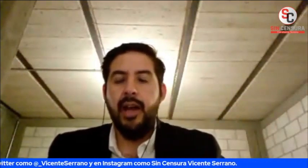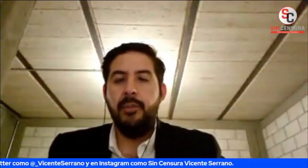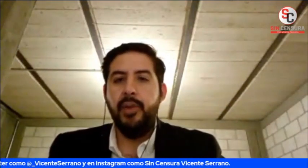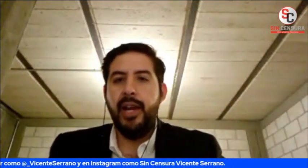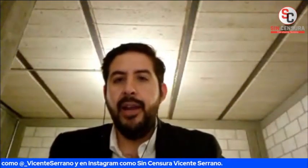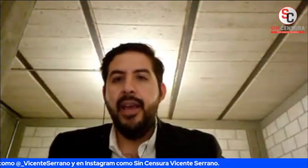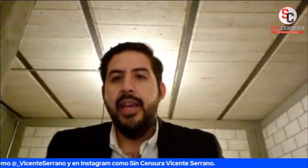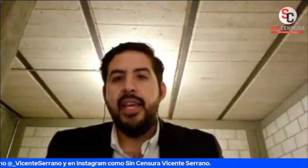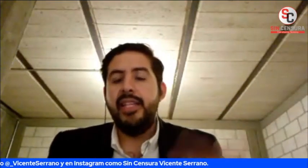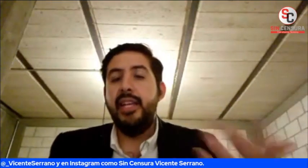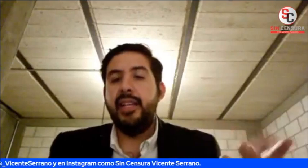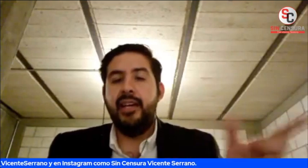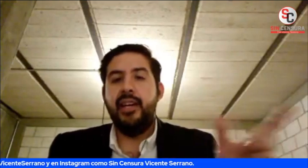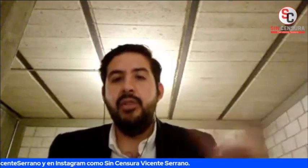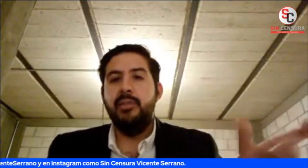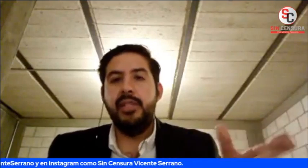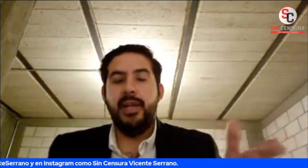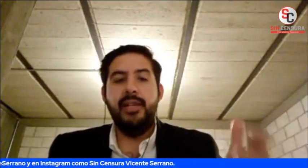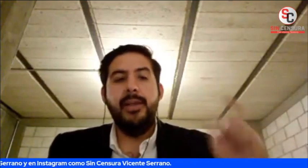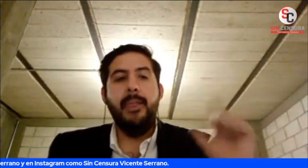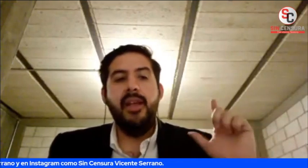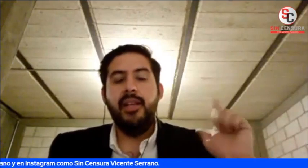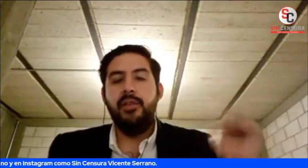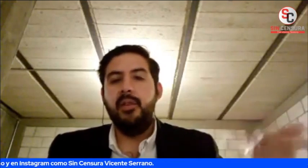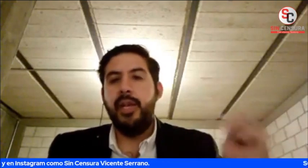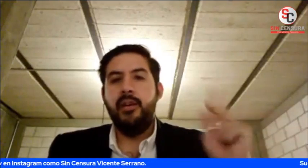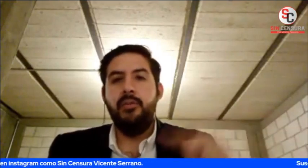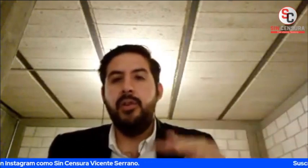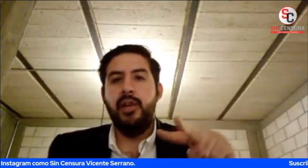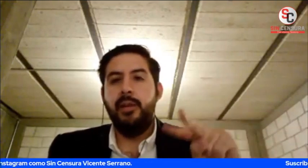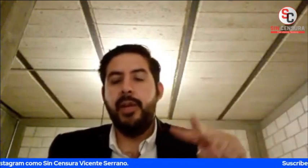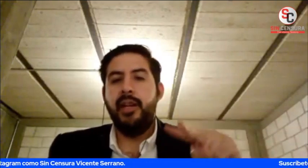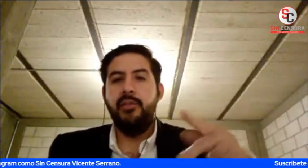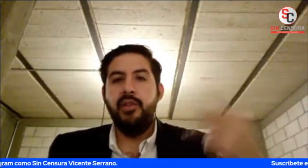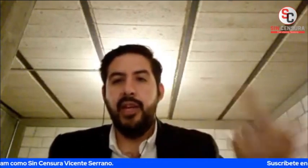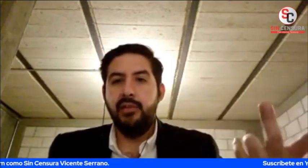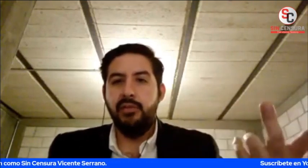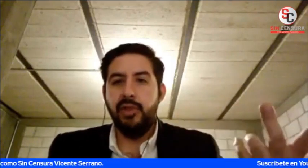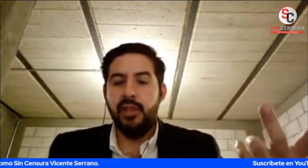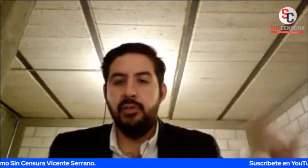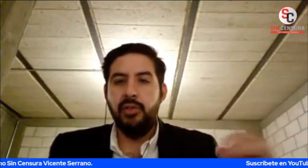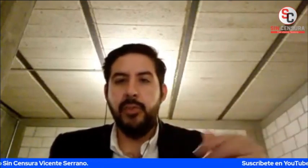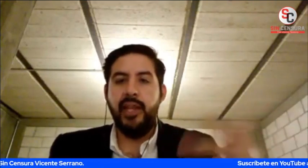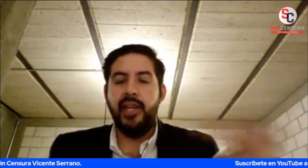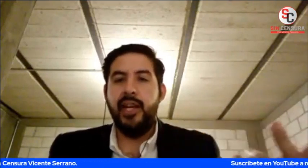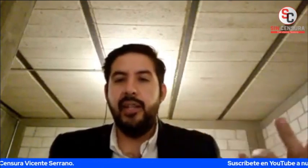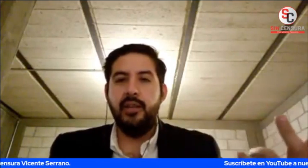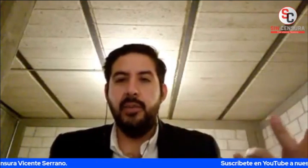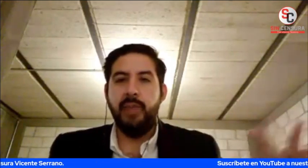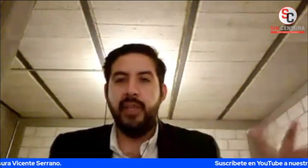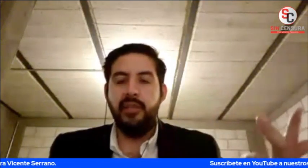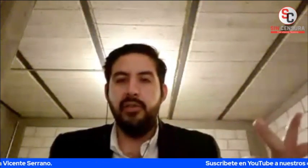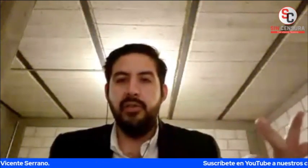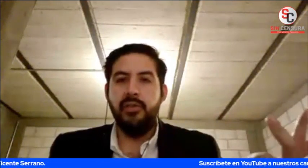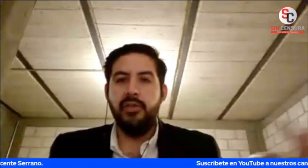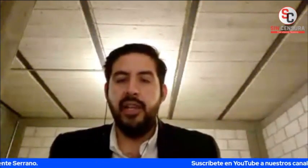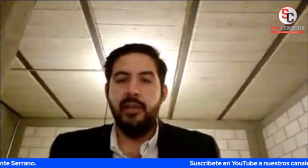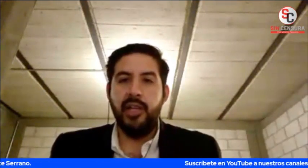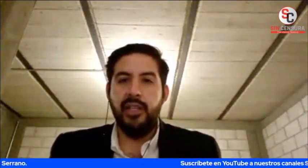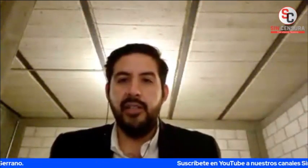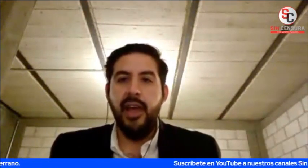a apoyar. Y decirte que en las últimas semanas tanto el PRI como el PRD modificaron sus estatutos para declararse como